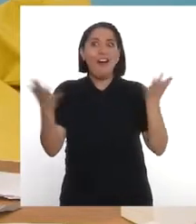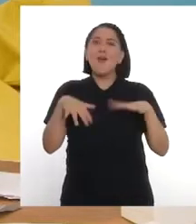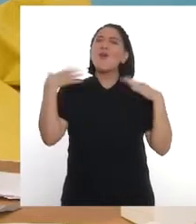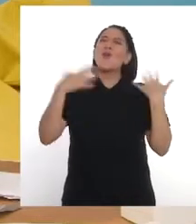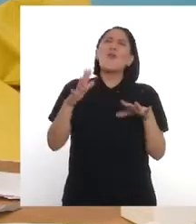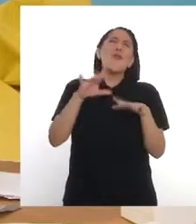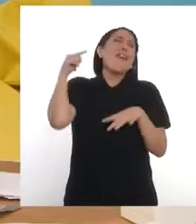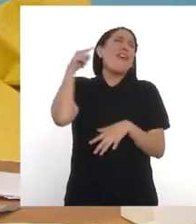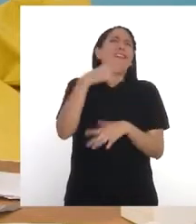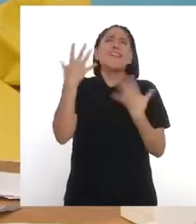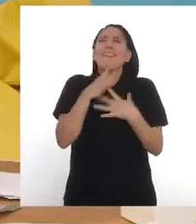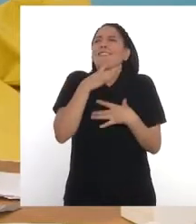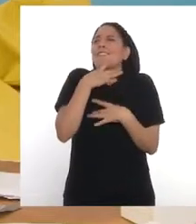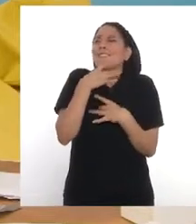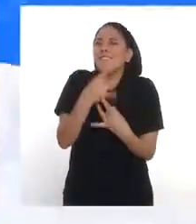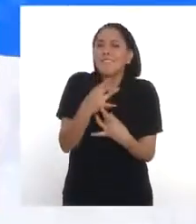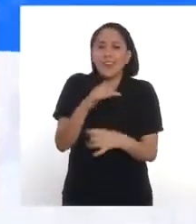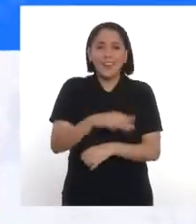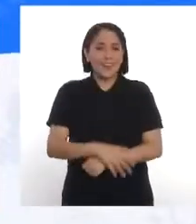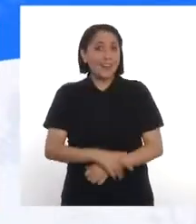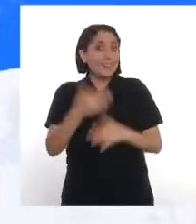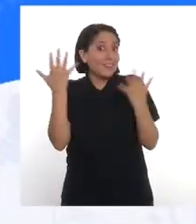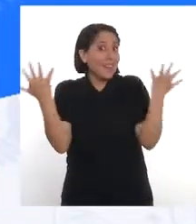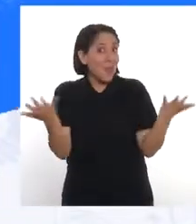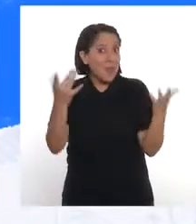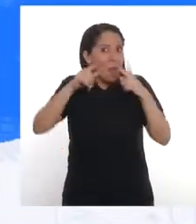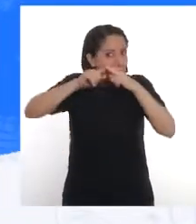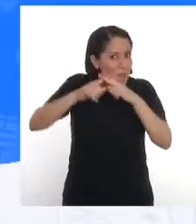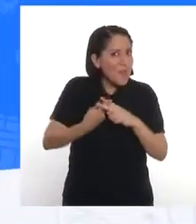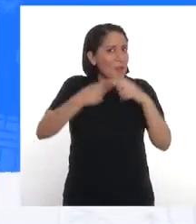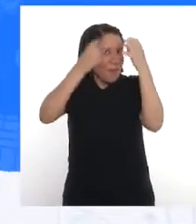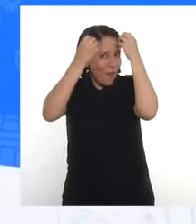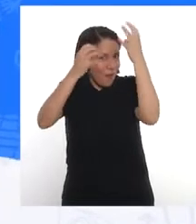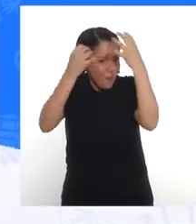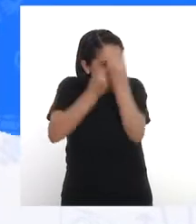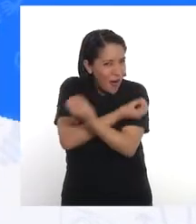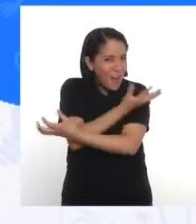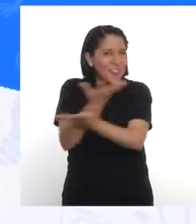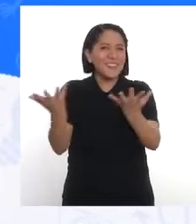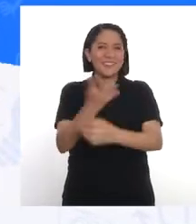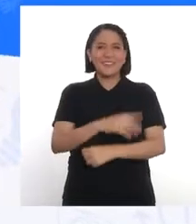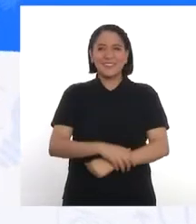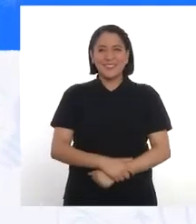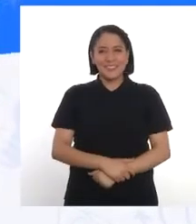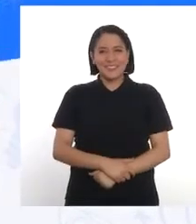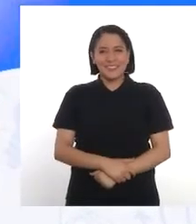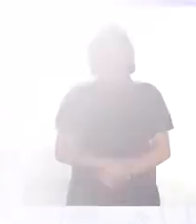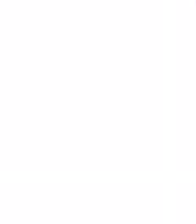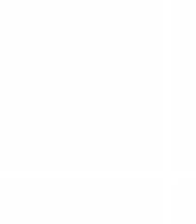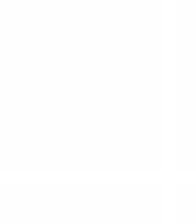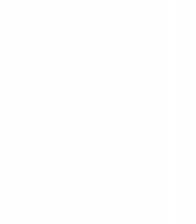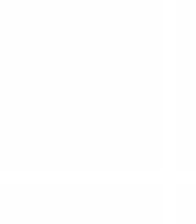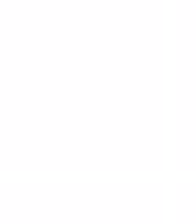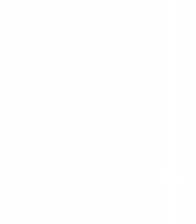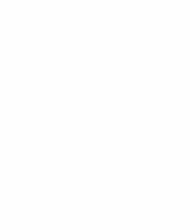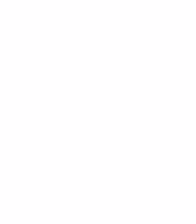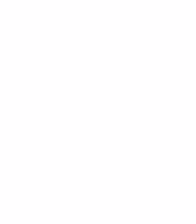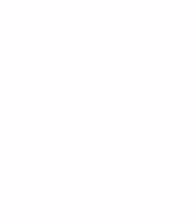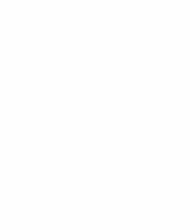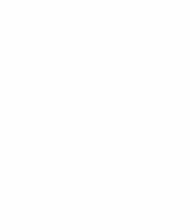es uno de mis momentos favoritos. Entonces, vamos a compartir unos buenos datos.